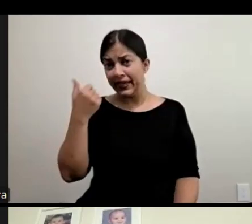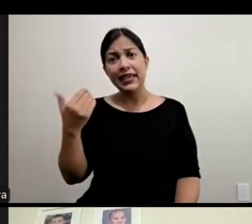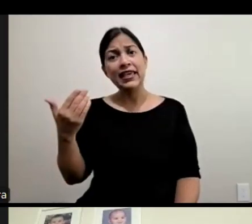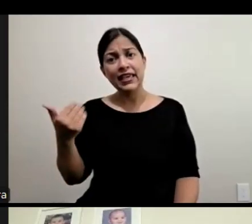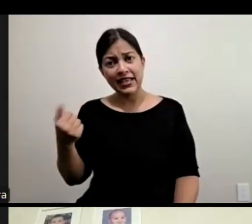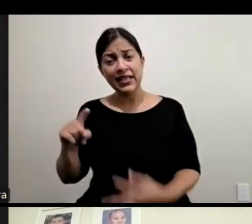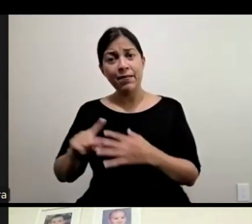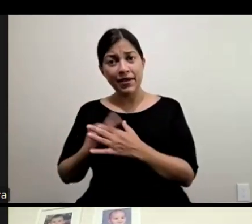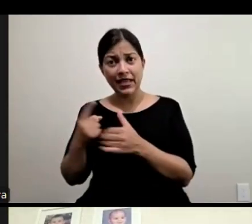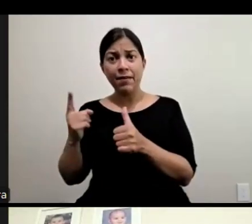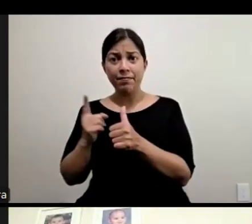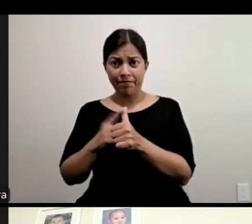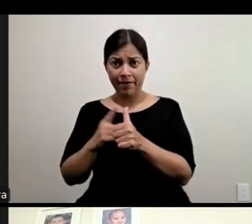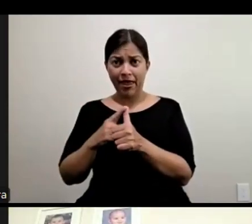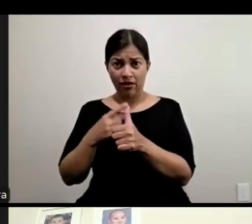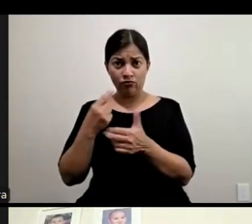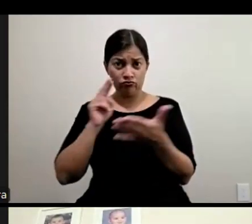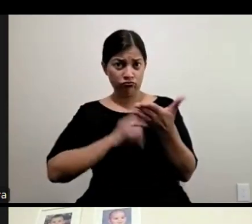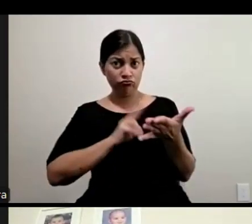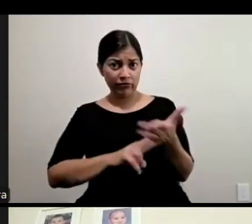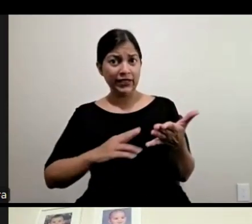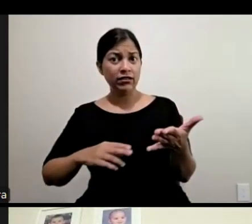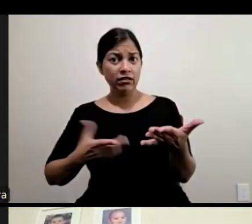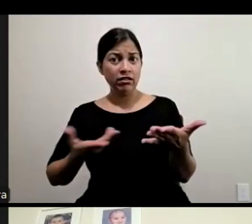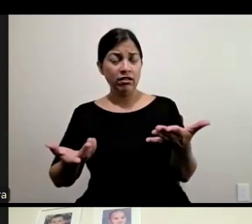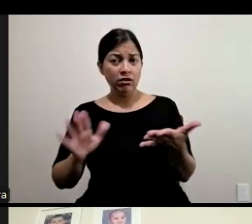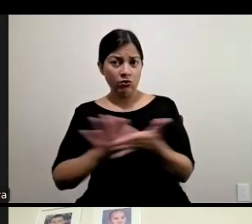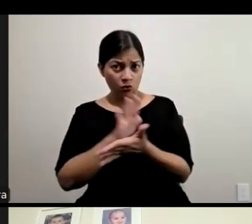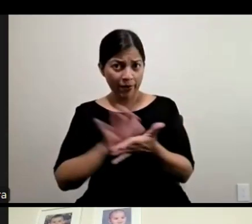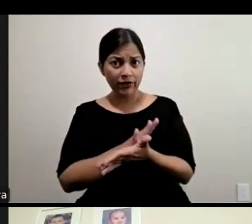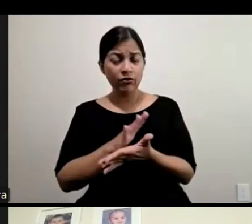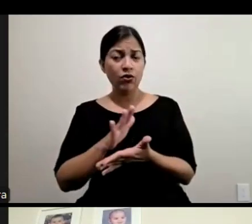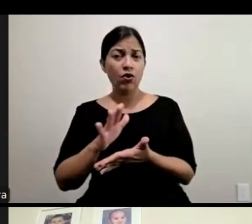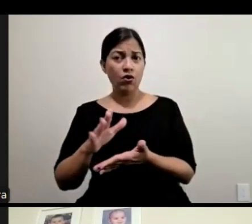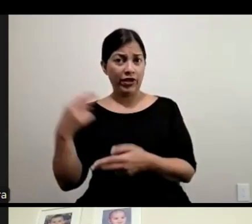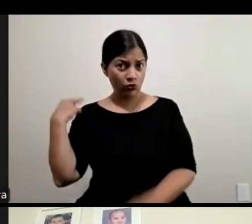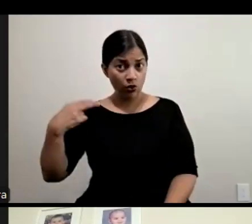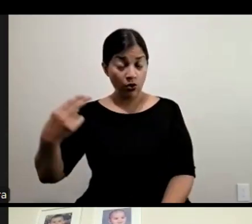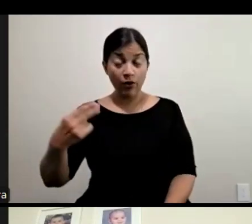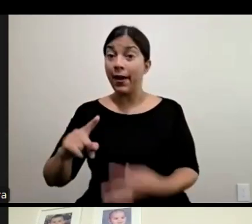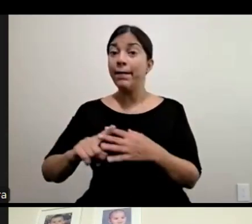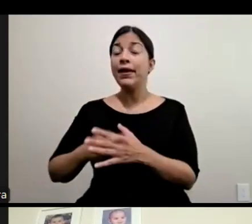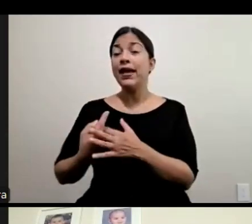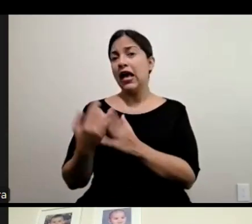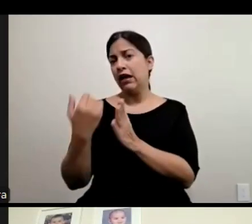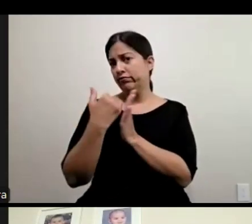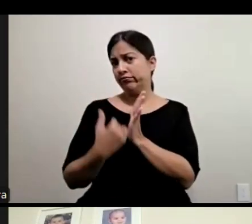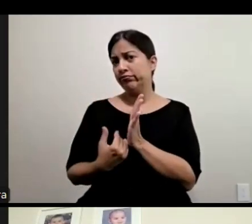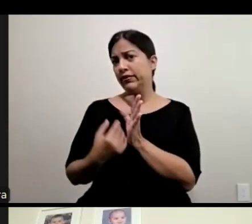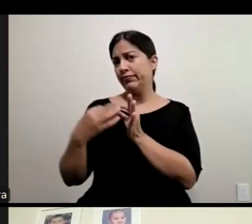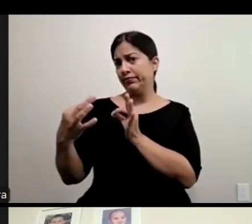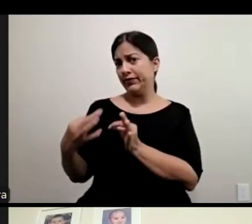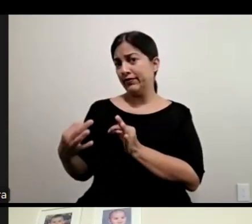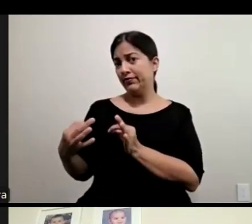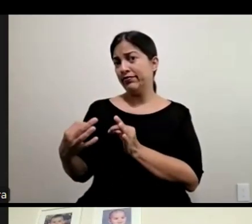tratados históricos, donde se empieza a tratar de codificar los